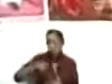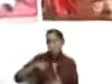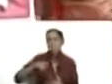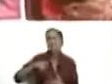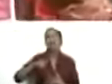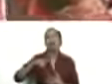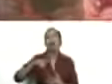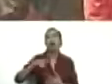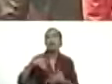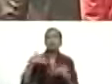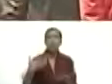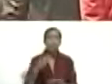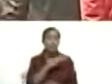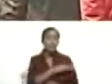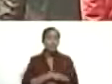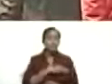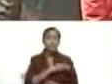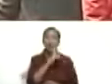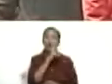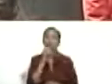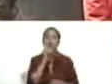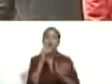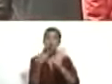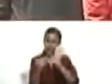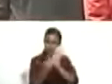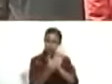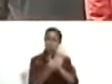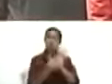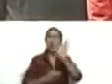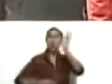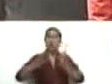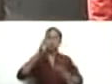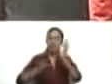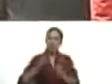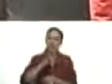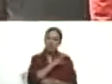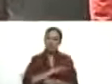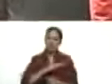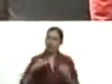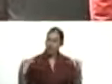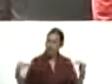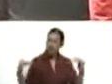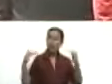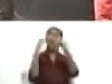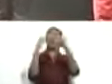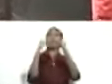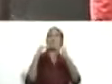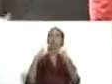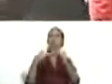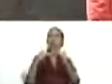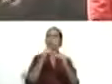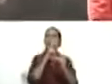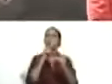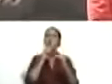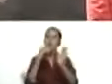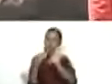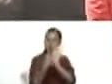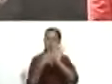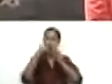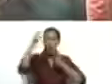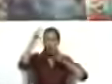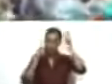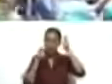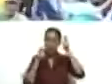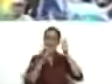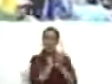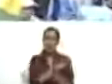trata de la gran misión Justicia Social, Igualdad. llevará al hombre de Hugo Chávez Frías, la gran